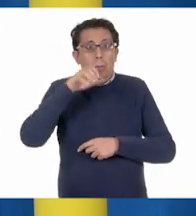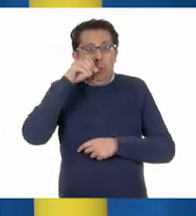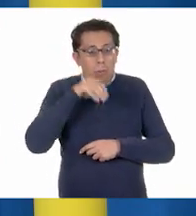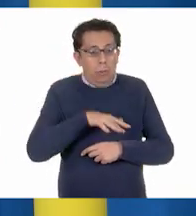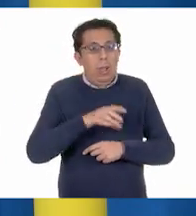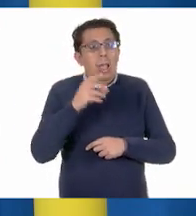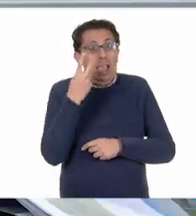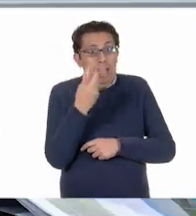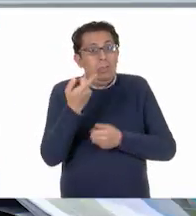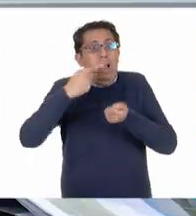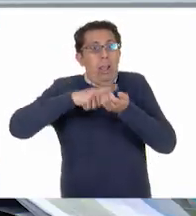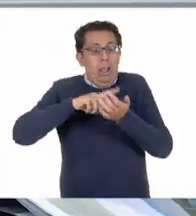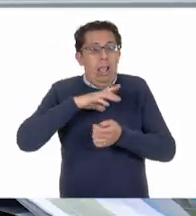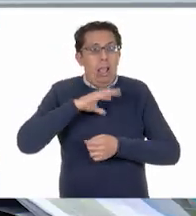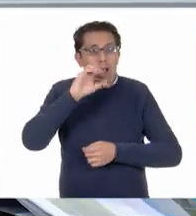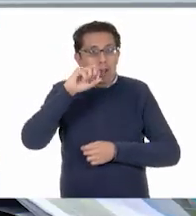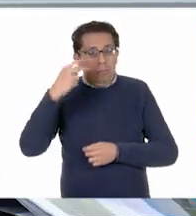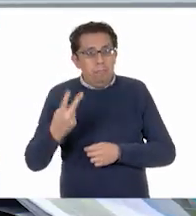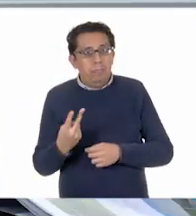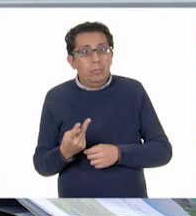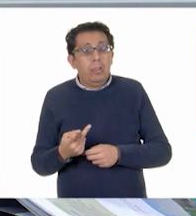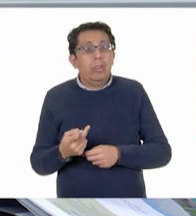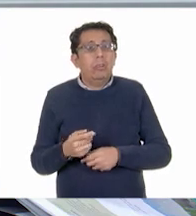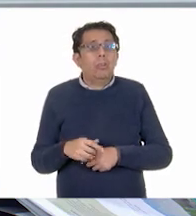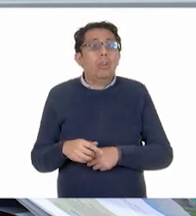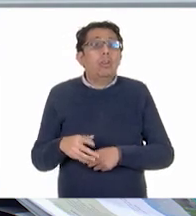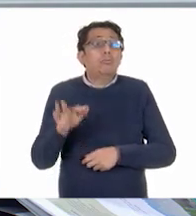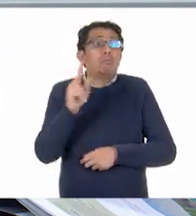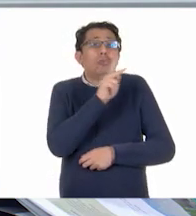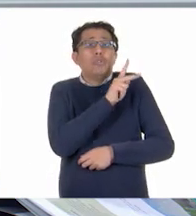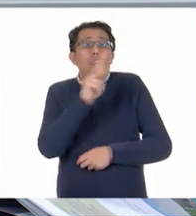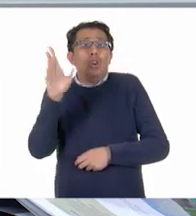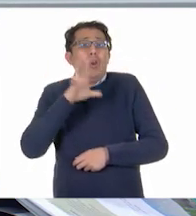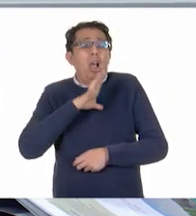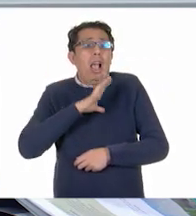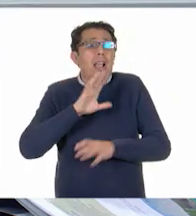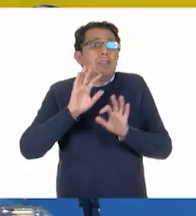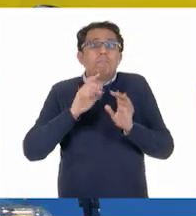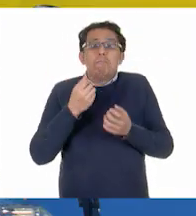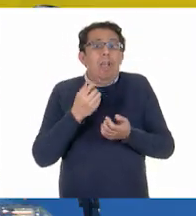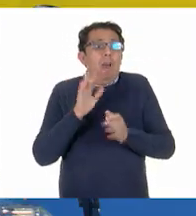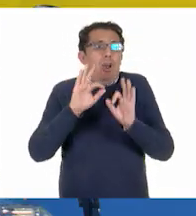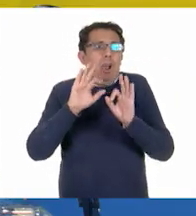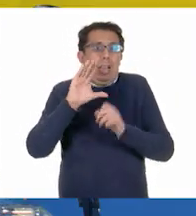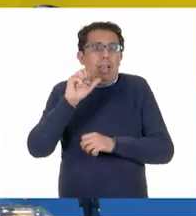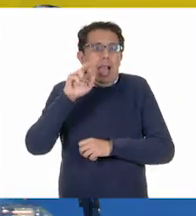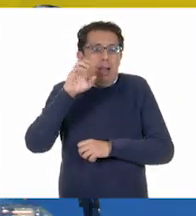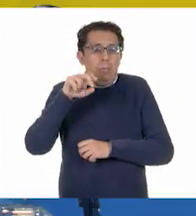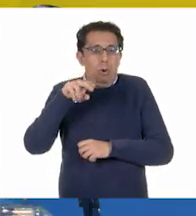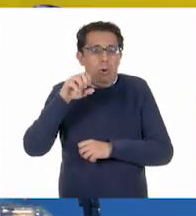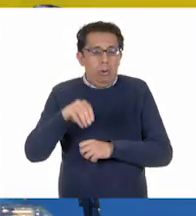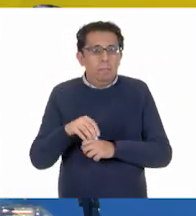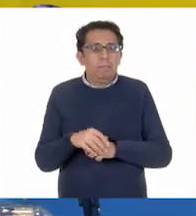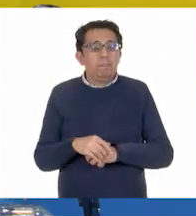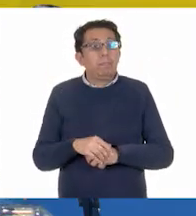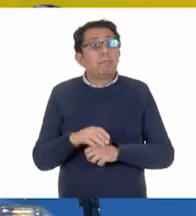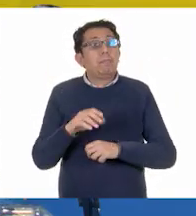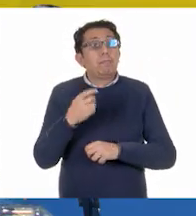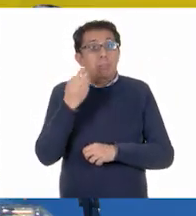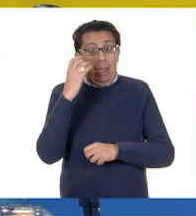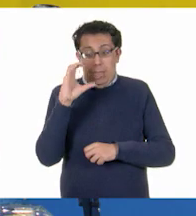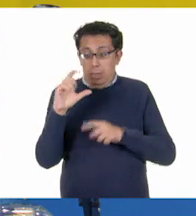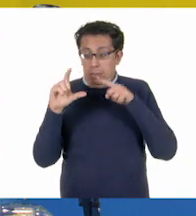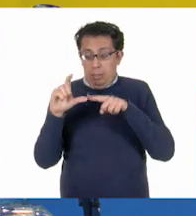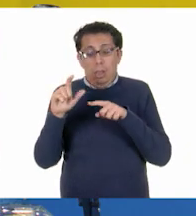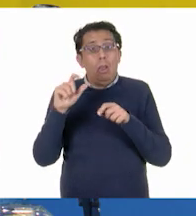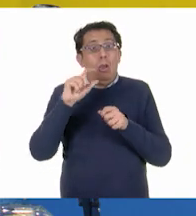sus alimentos. Todo contiene alguna forma de carbono. Y que el carbono, cuando pasa de una